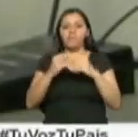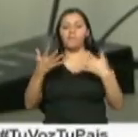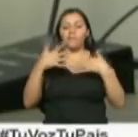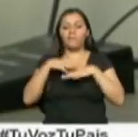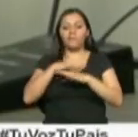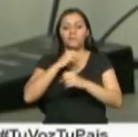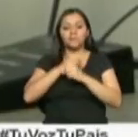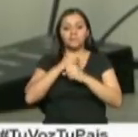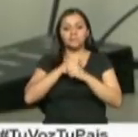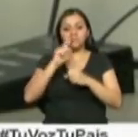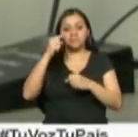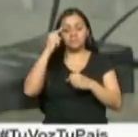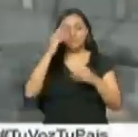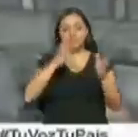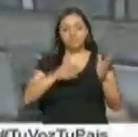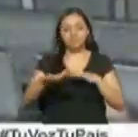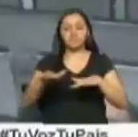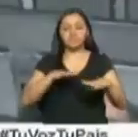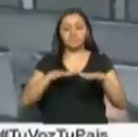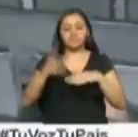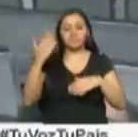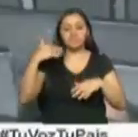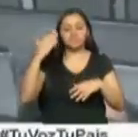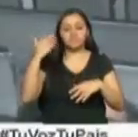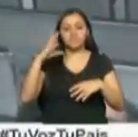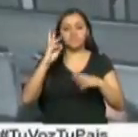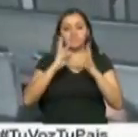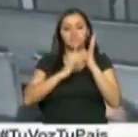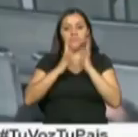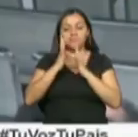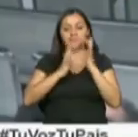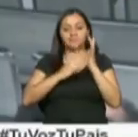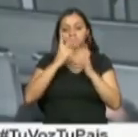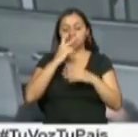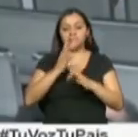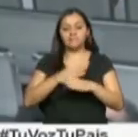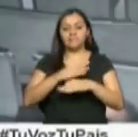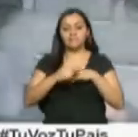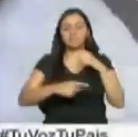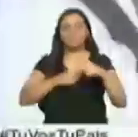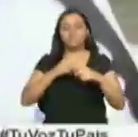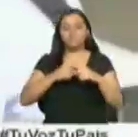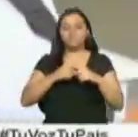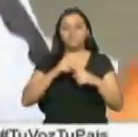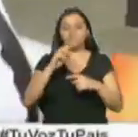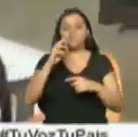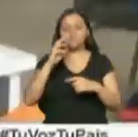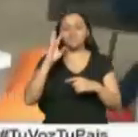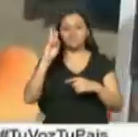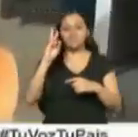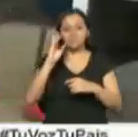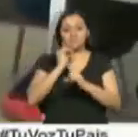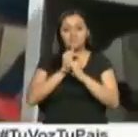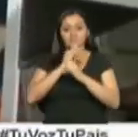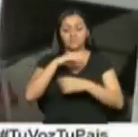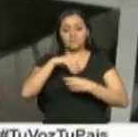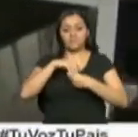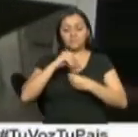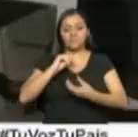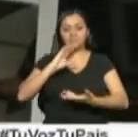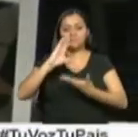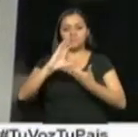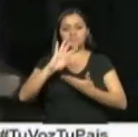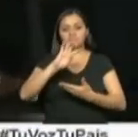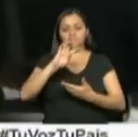que ejecuta el gobierno luego del terremoto del pasado 16 de abril, funcionarán 6 instituciones. Este centro alcanza una inversión